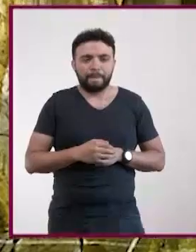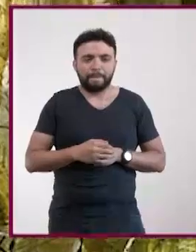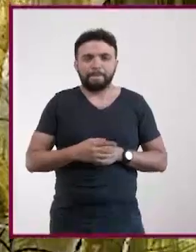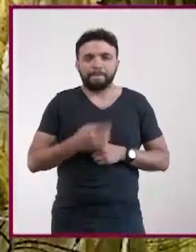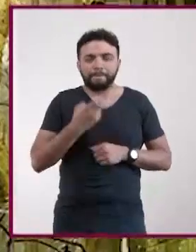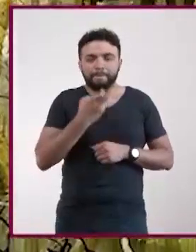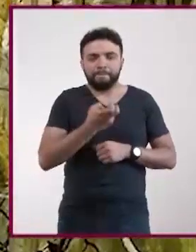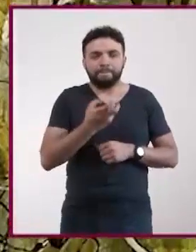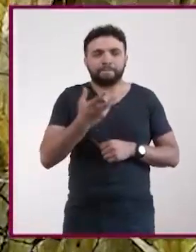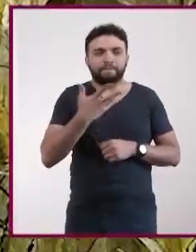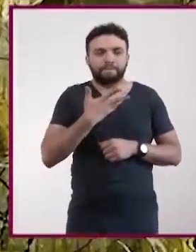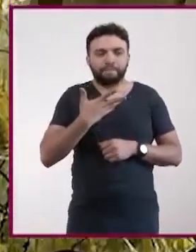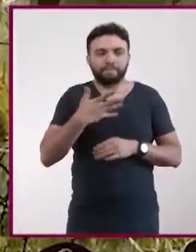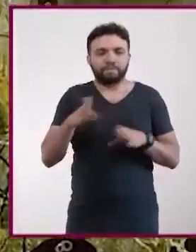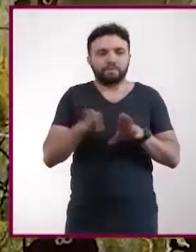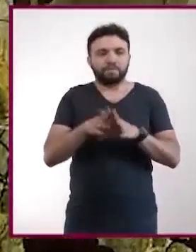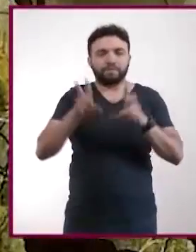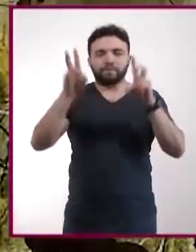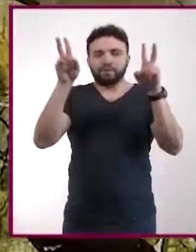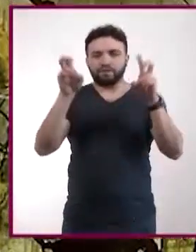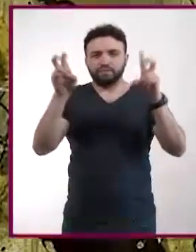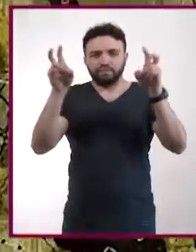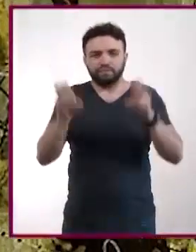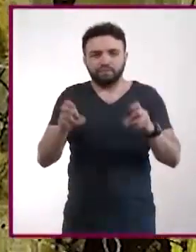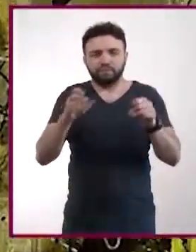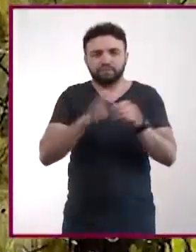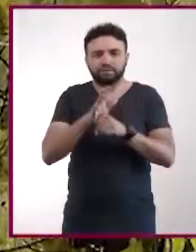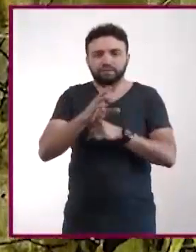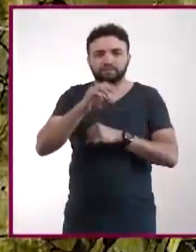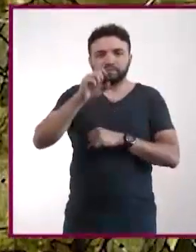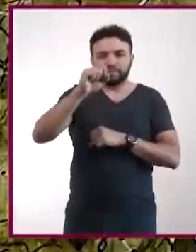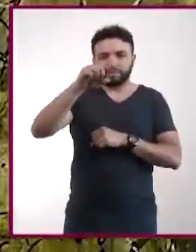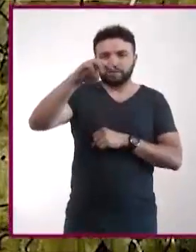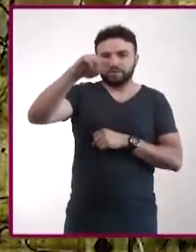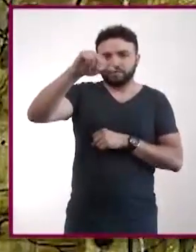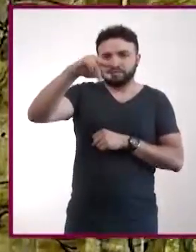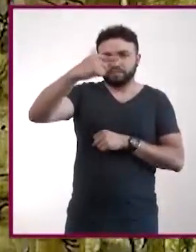Y sí, tenía como tema los manglares, pero